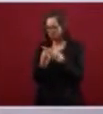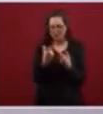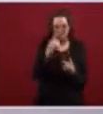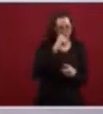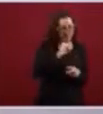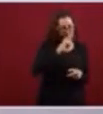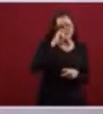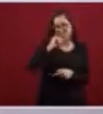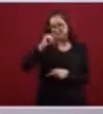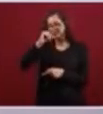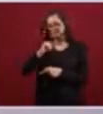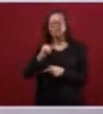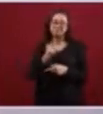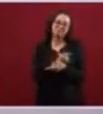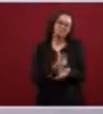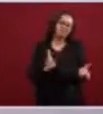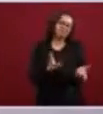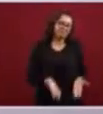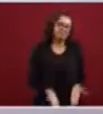y libertad.